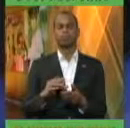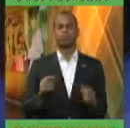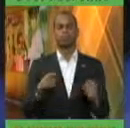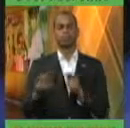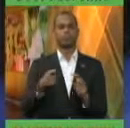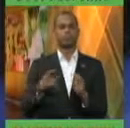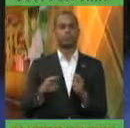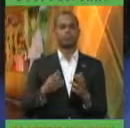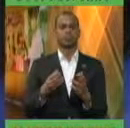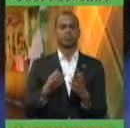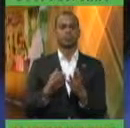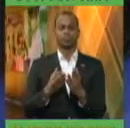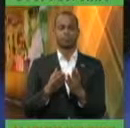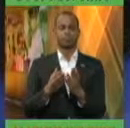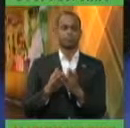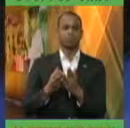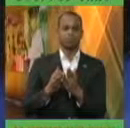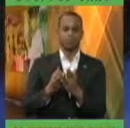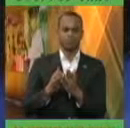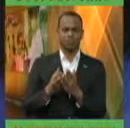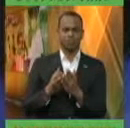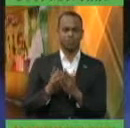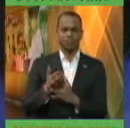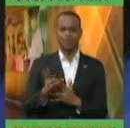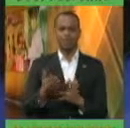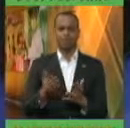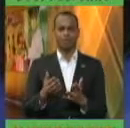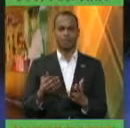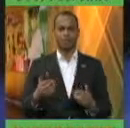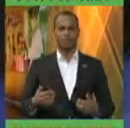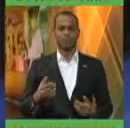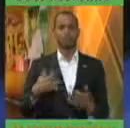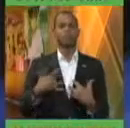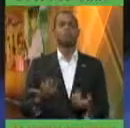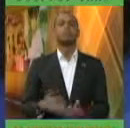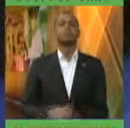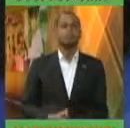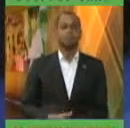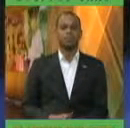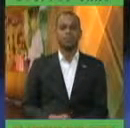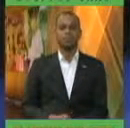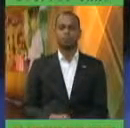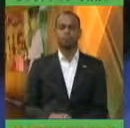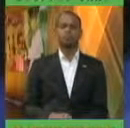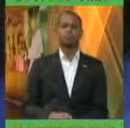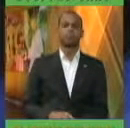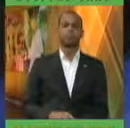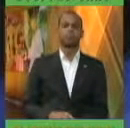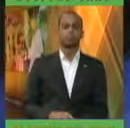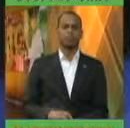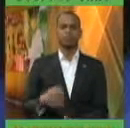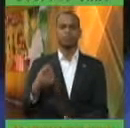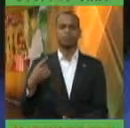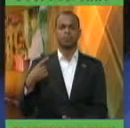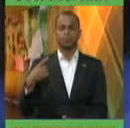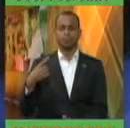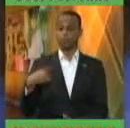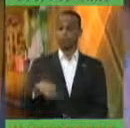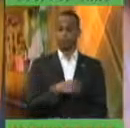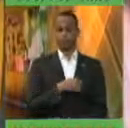accesibilidad física como tú te involucras en estos procesos muy bien nosotros a través del